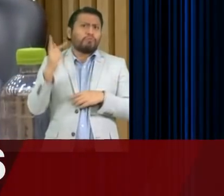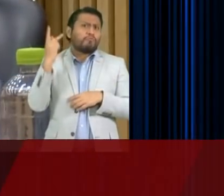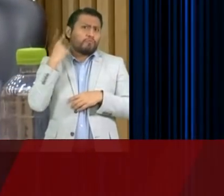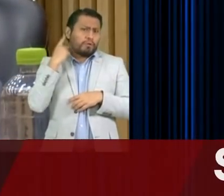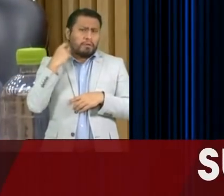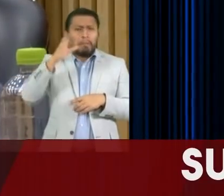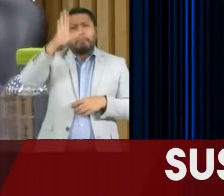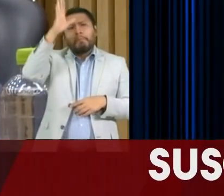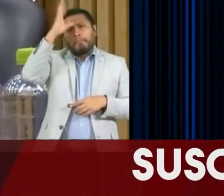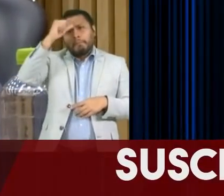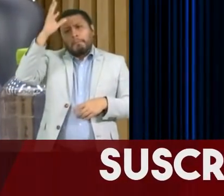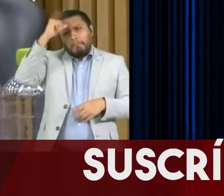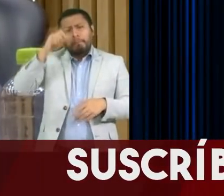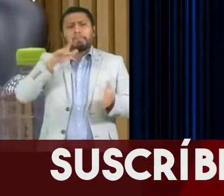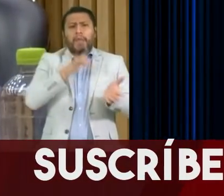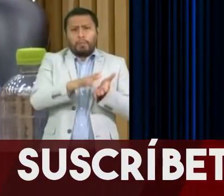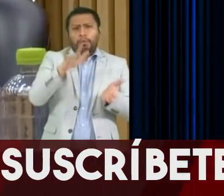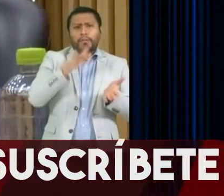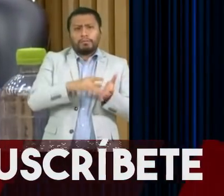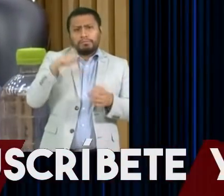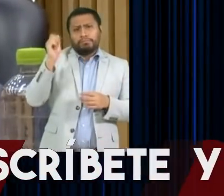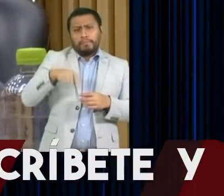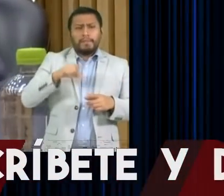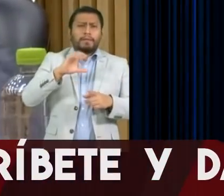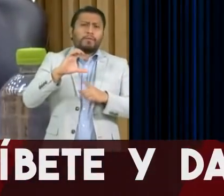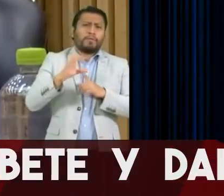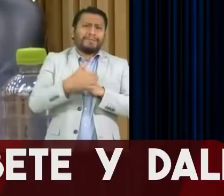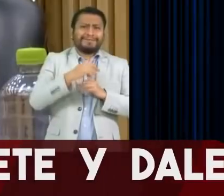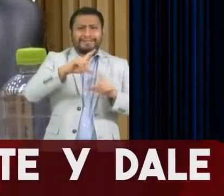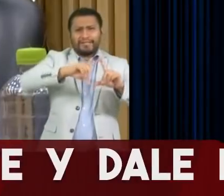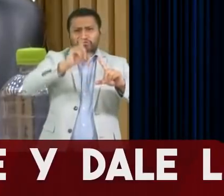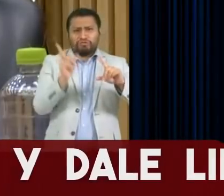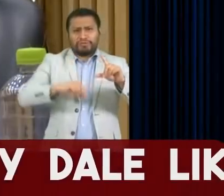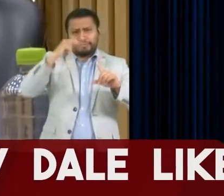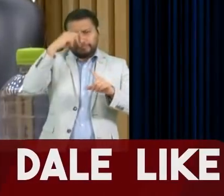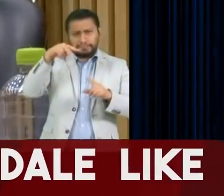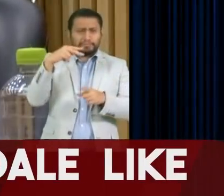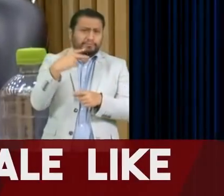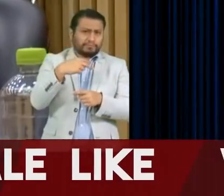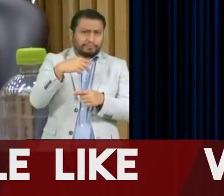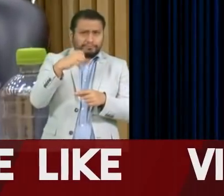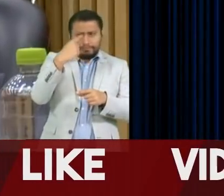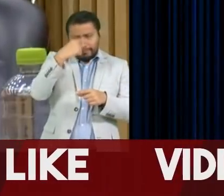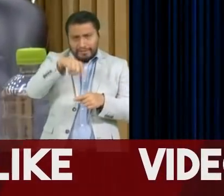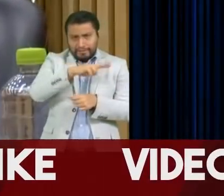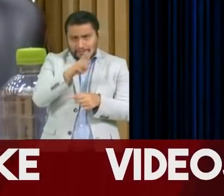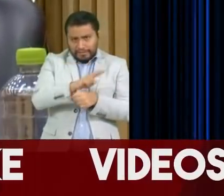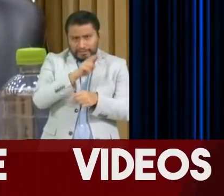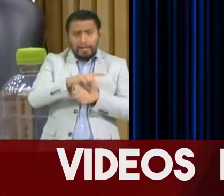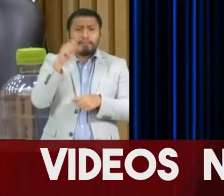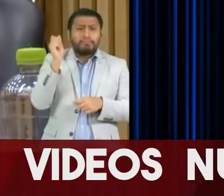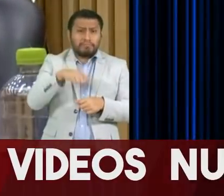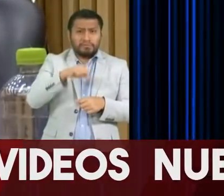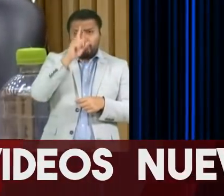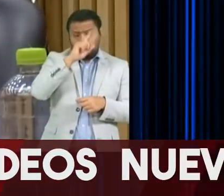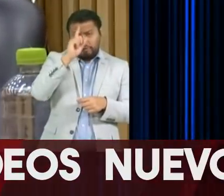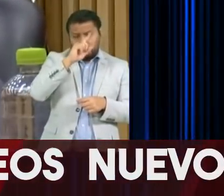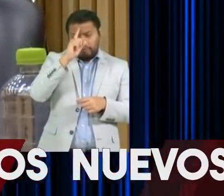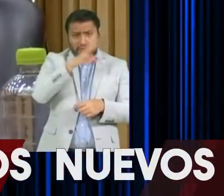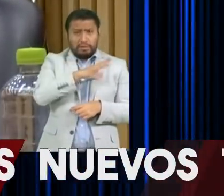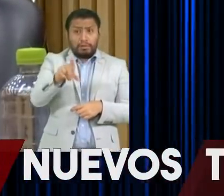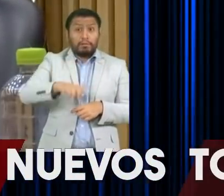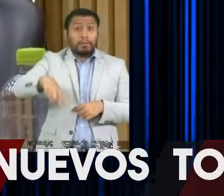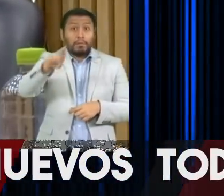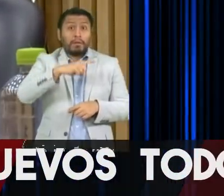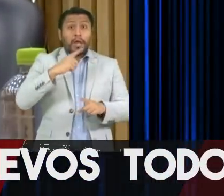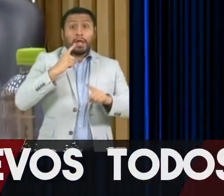por unanimidad en la Comisión Nacional de Vigilancia, aquí en el Consejo General, y no lo impugnaron.